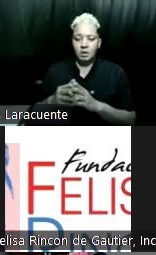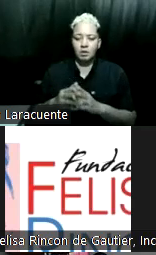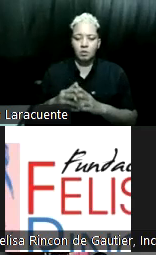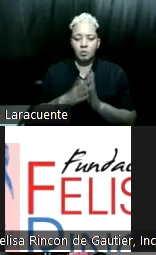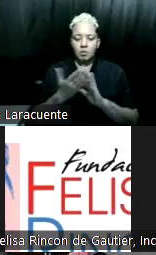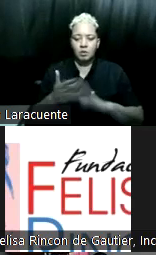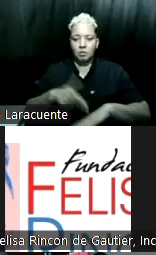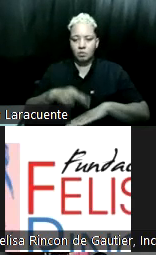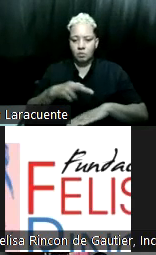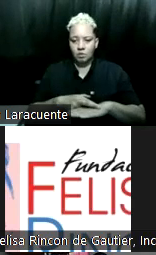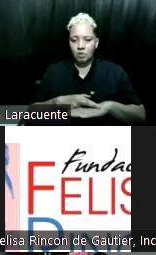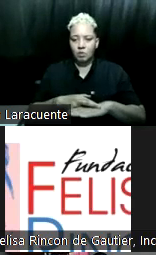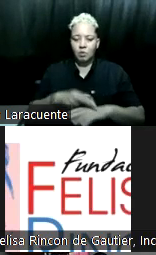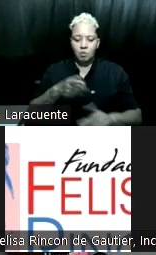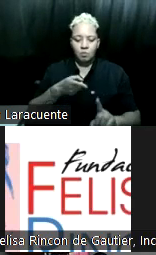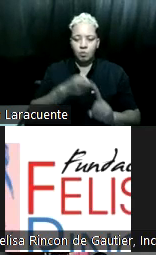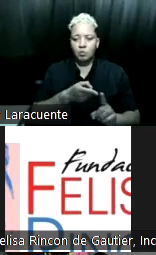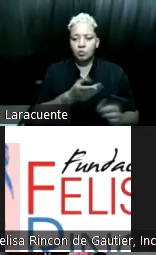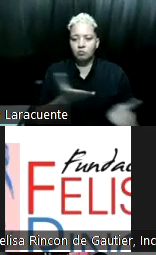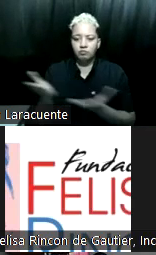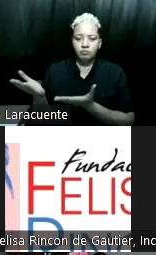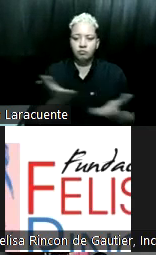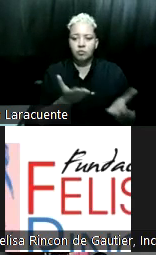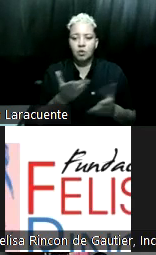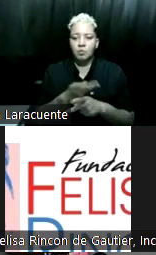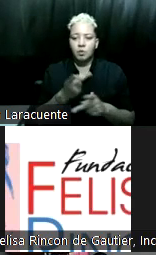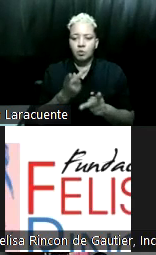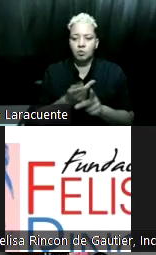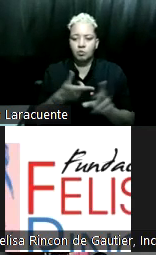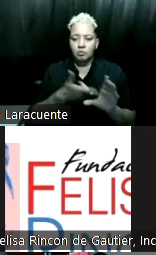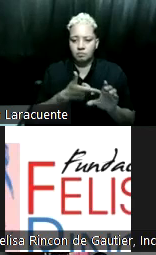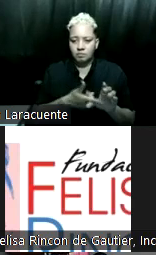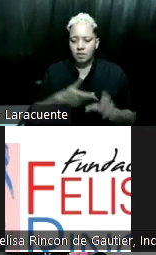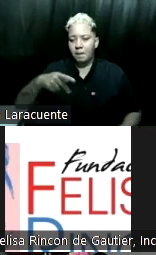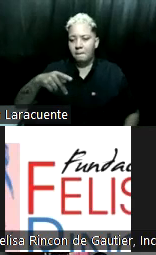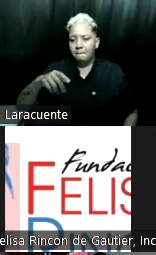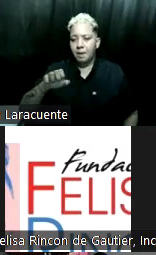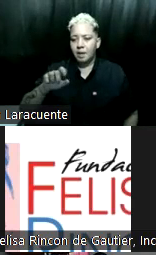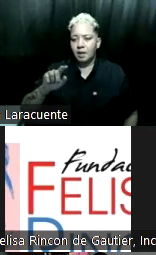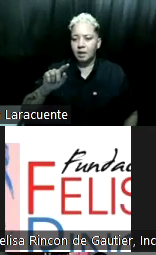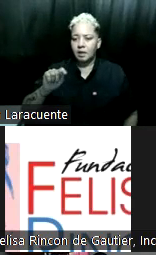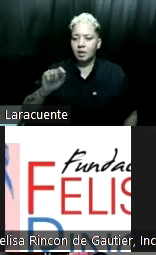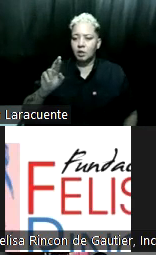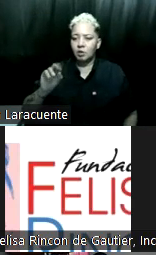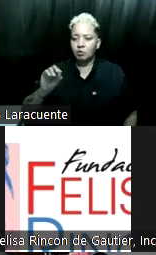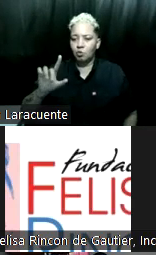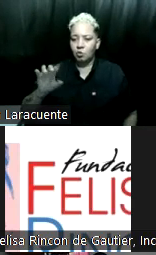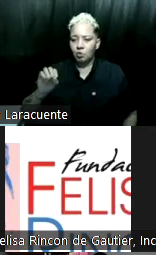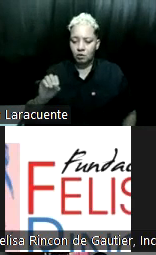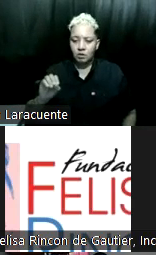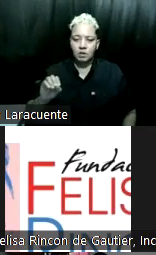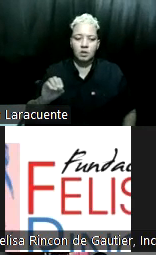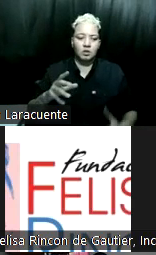punto de transbordo de productos petroleros. O sea, esto es un consorcio de Irán, Estados Unidos.